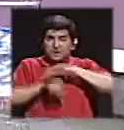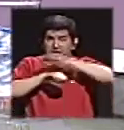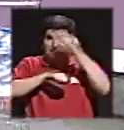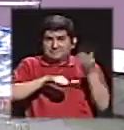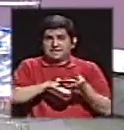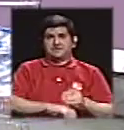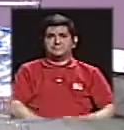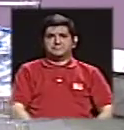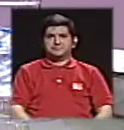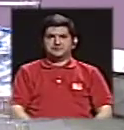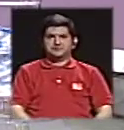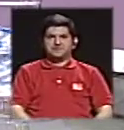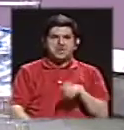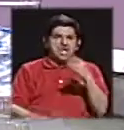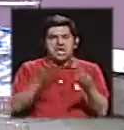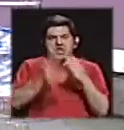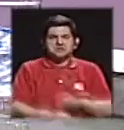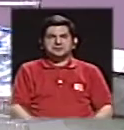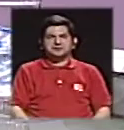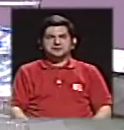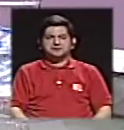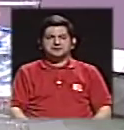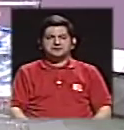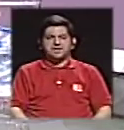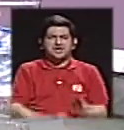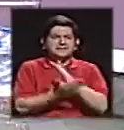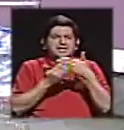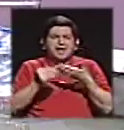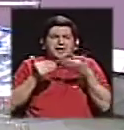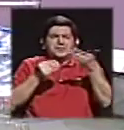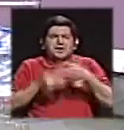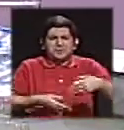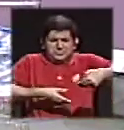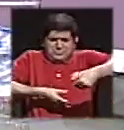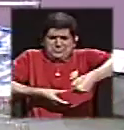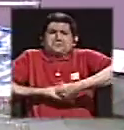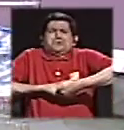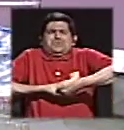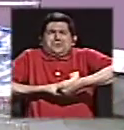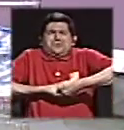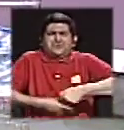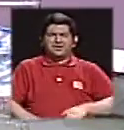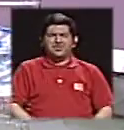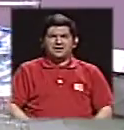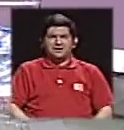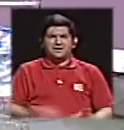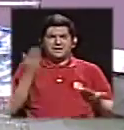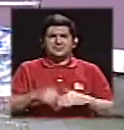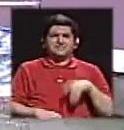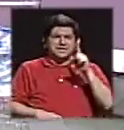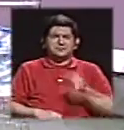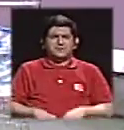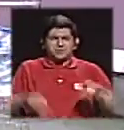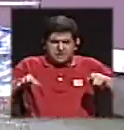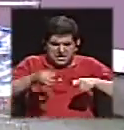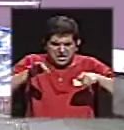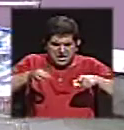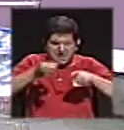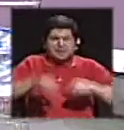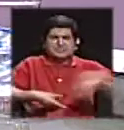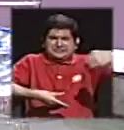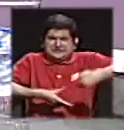embarazos, metiéndose cualquier cosa vaginalmente, una aguja de tejer,